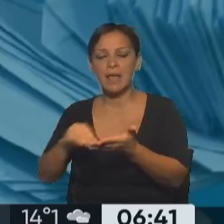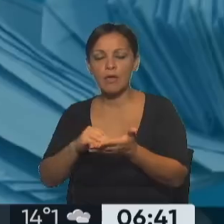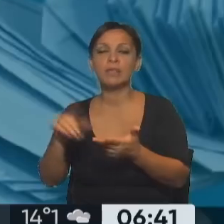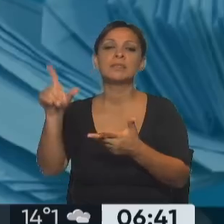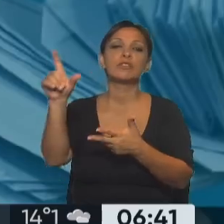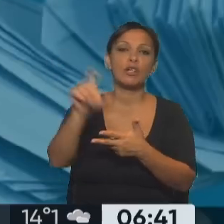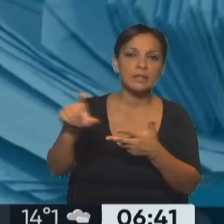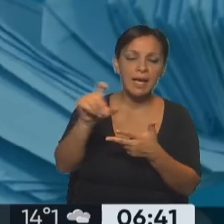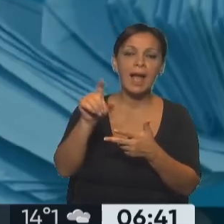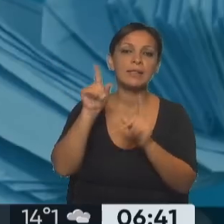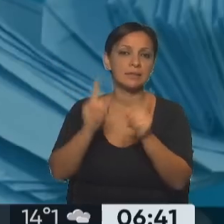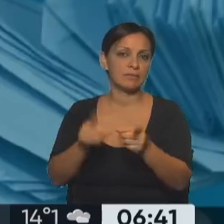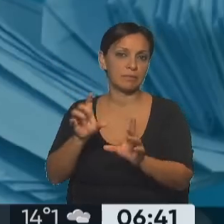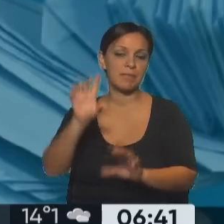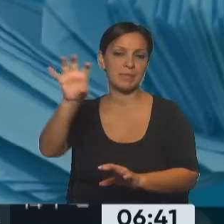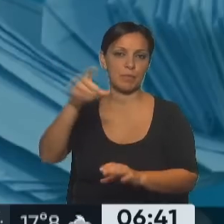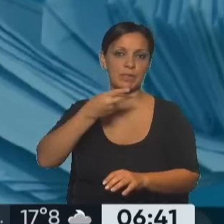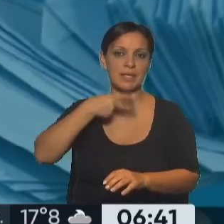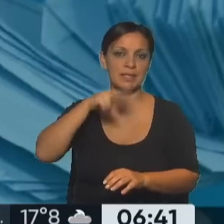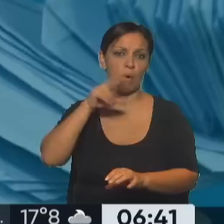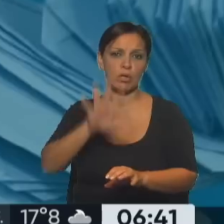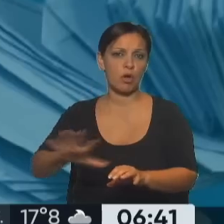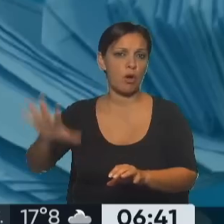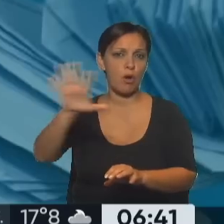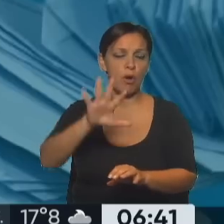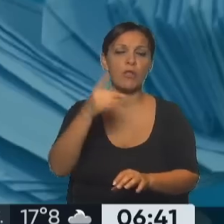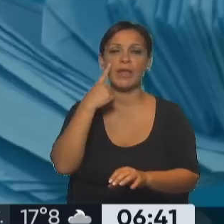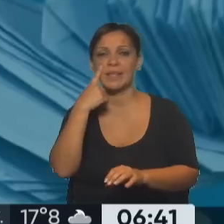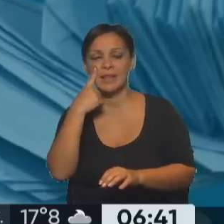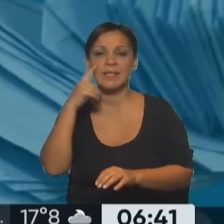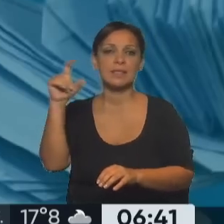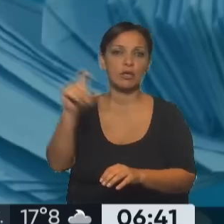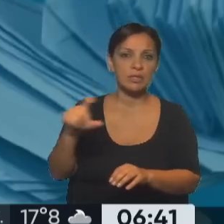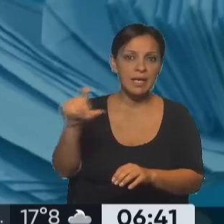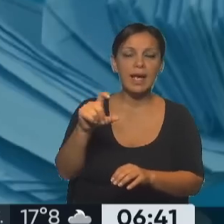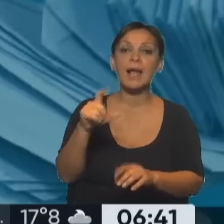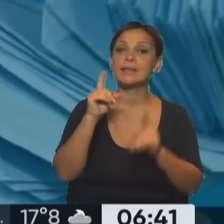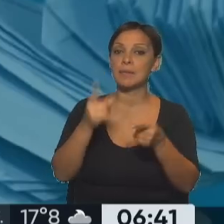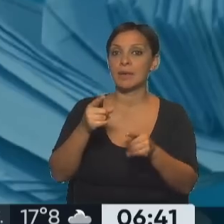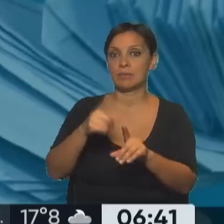Es la provincia de San Juan, en toda la provincia, intendencias y concejalías y una